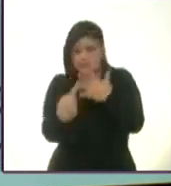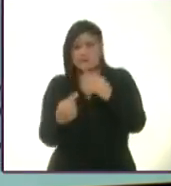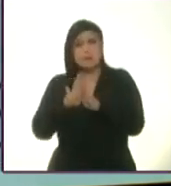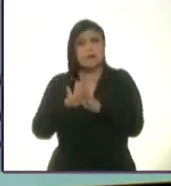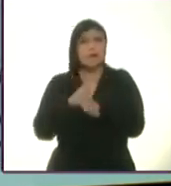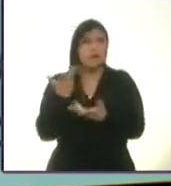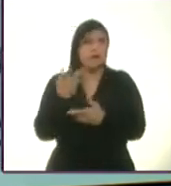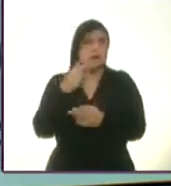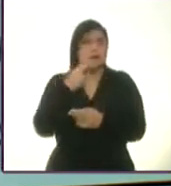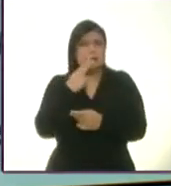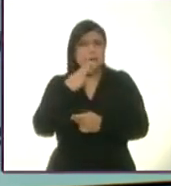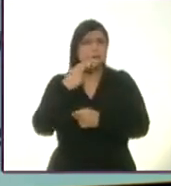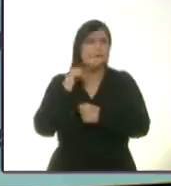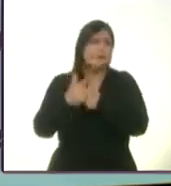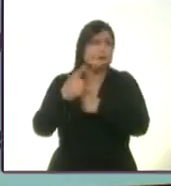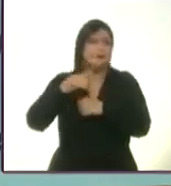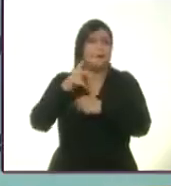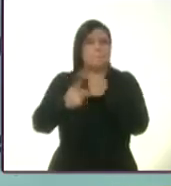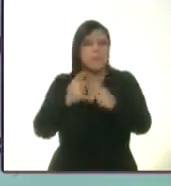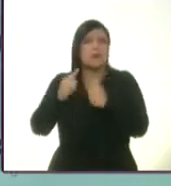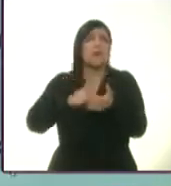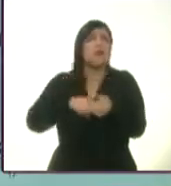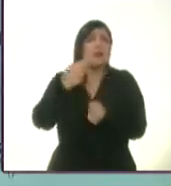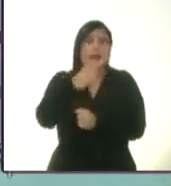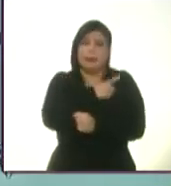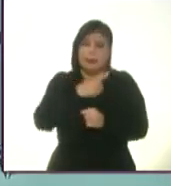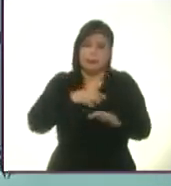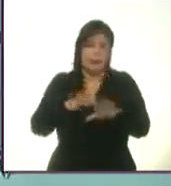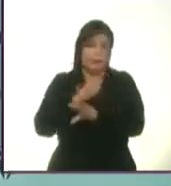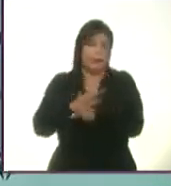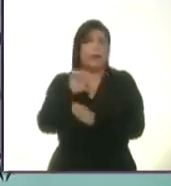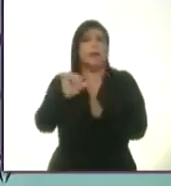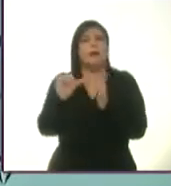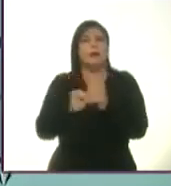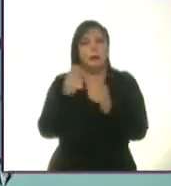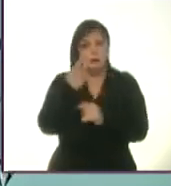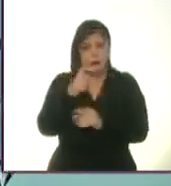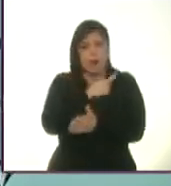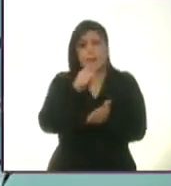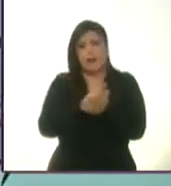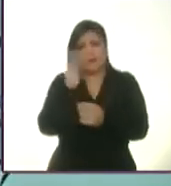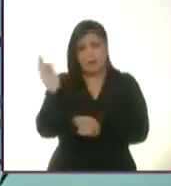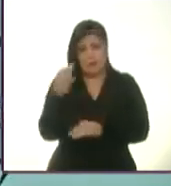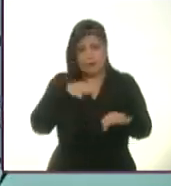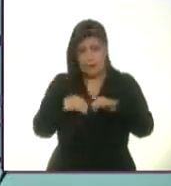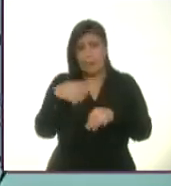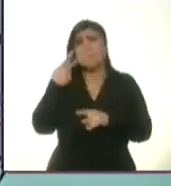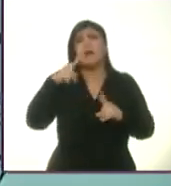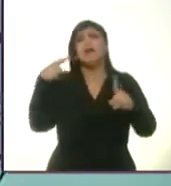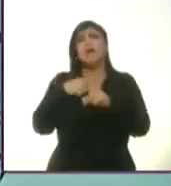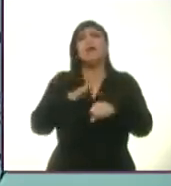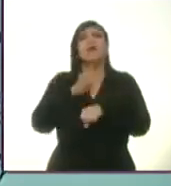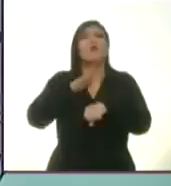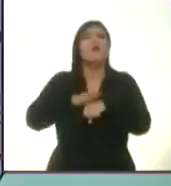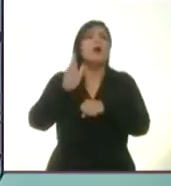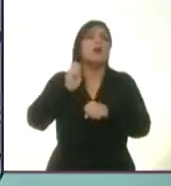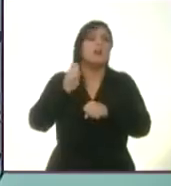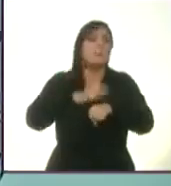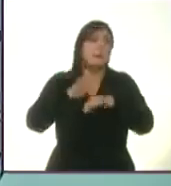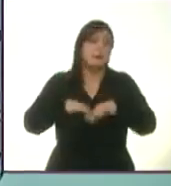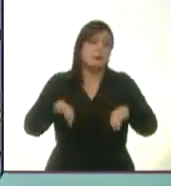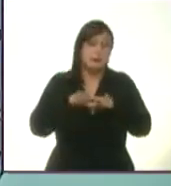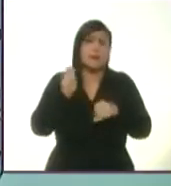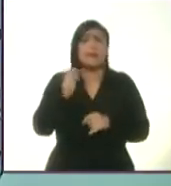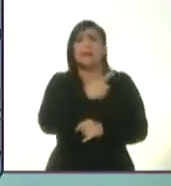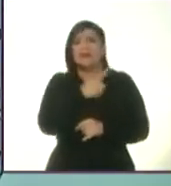reformas a este artículo a la ley federal del trabajo pero también principalmente terminar con la corrupción que